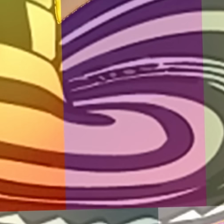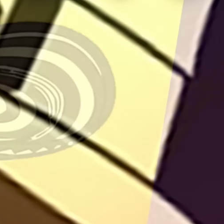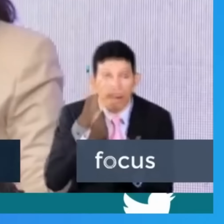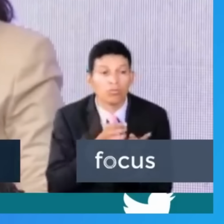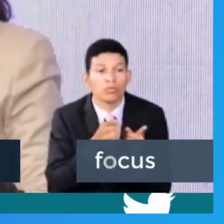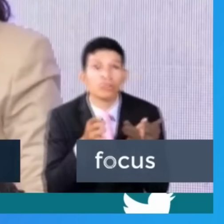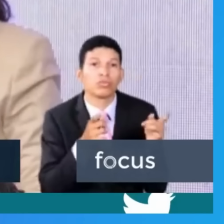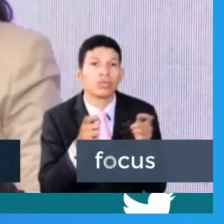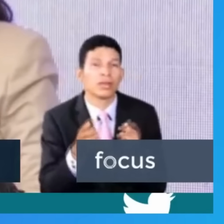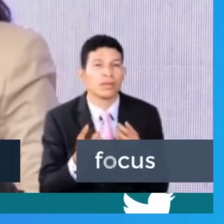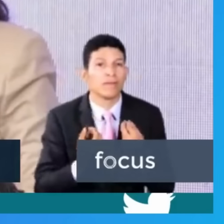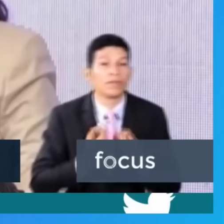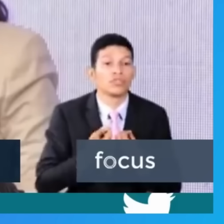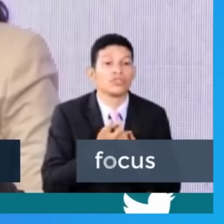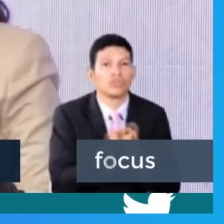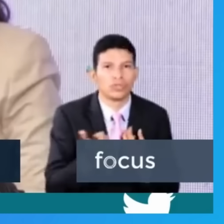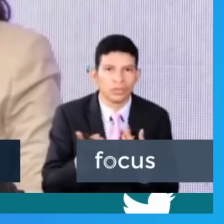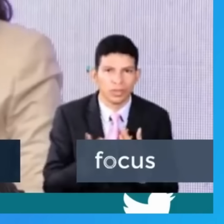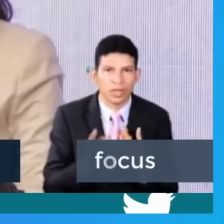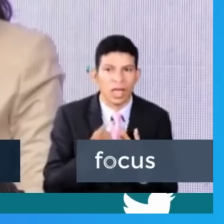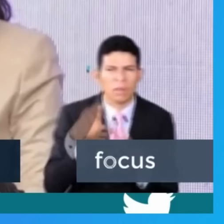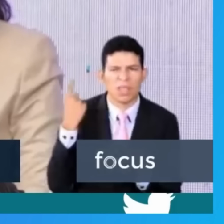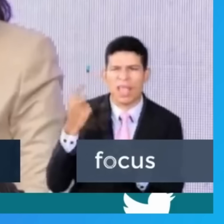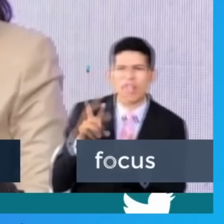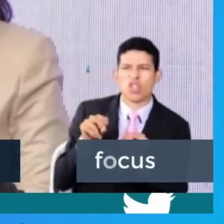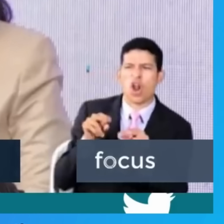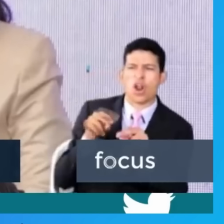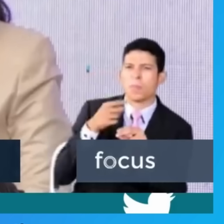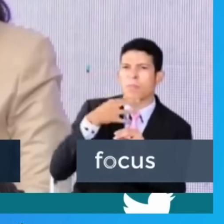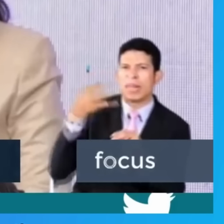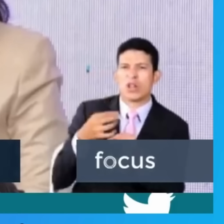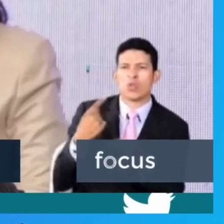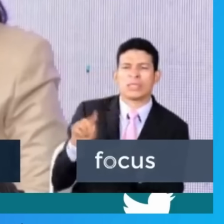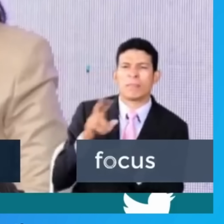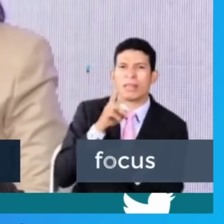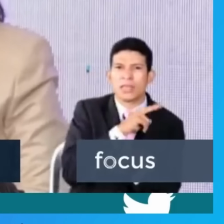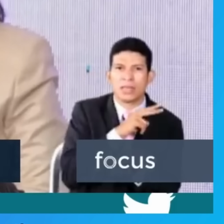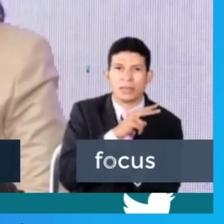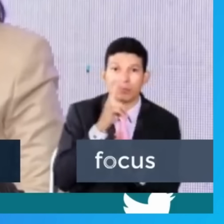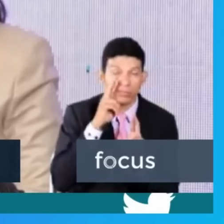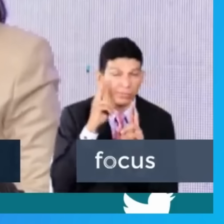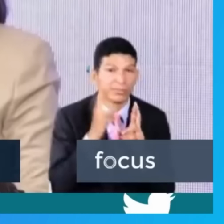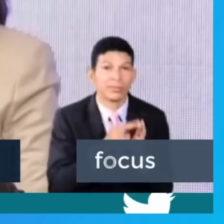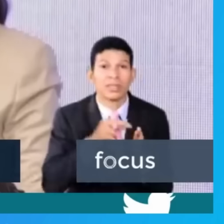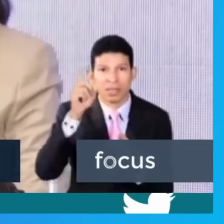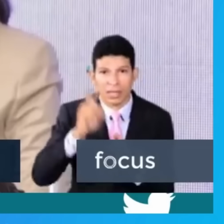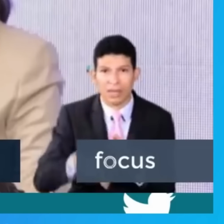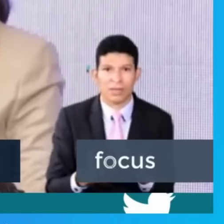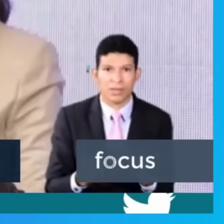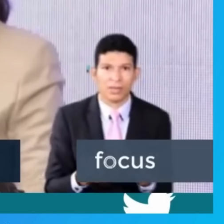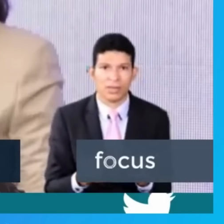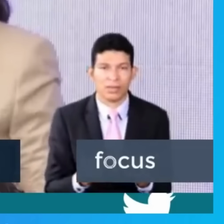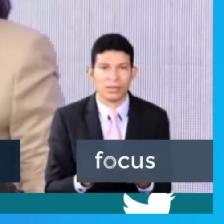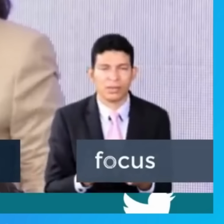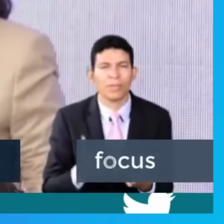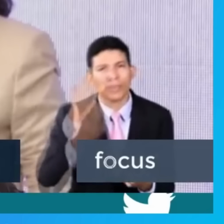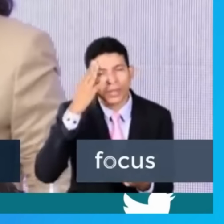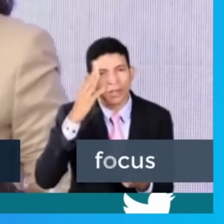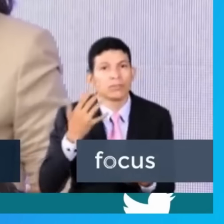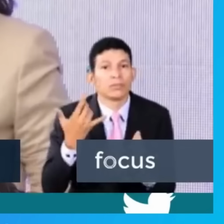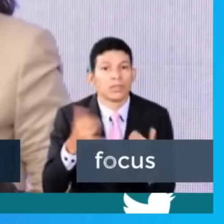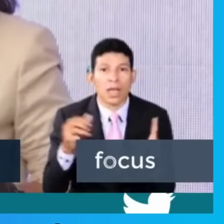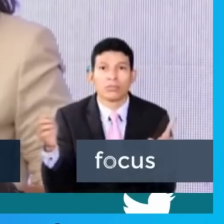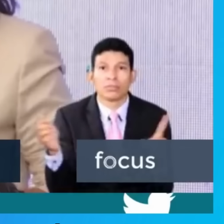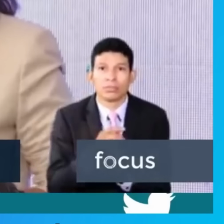falso. Que lo sepan los que lo niegan, que lo reconozcan aquellos que dicen que eso fue mentira, porque como lo